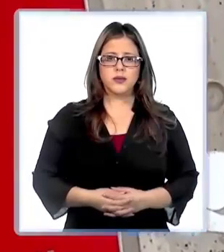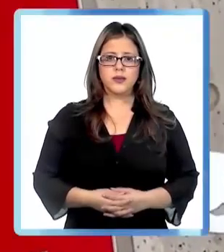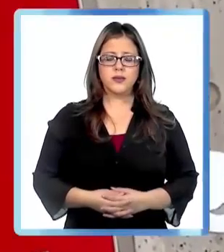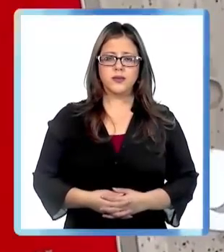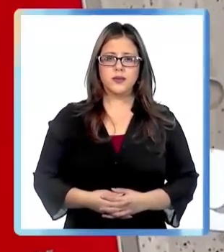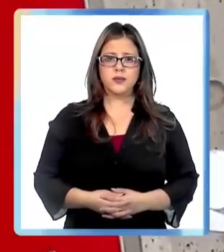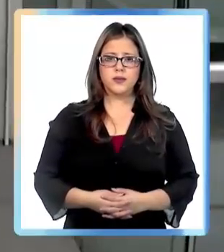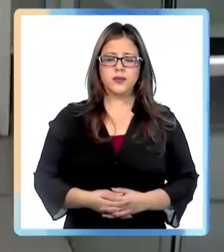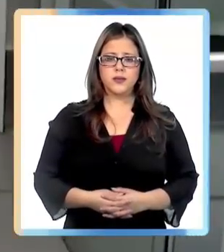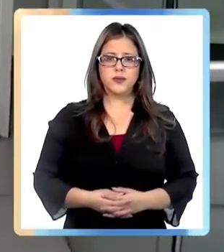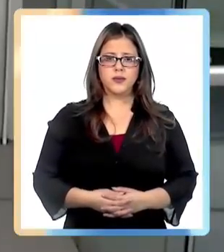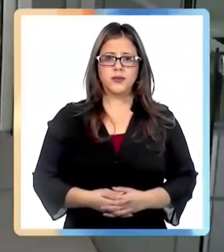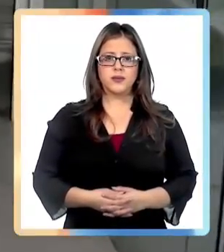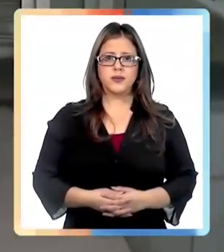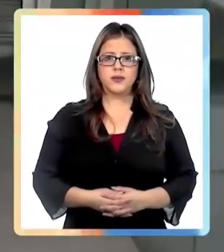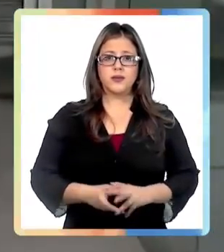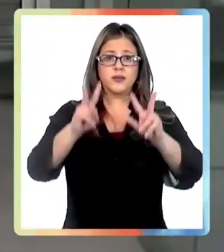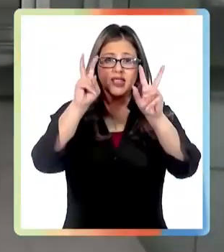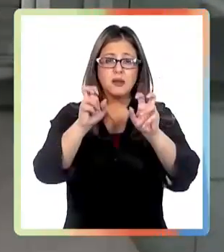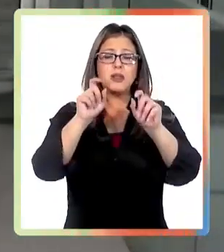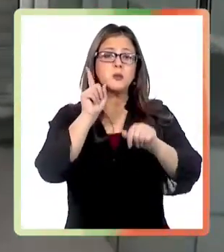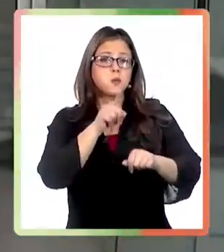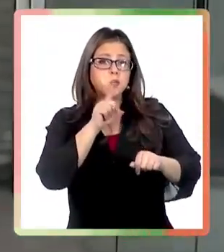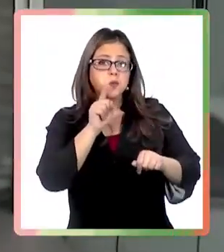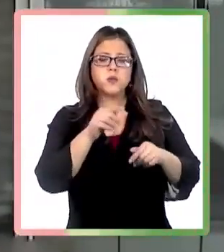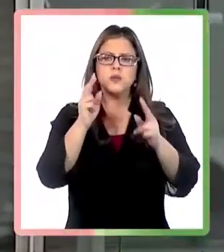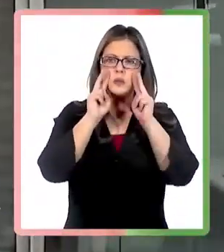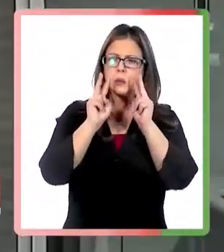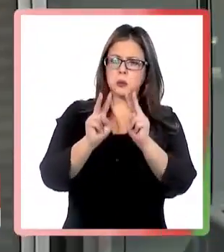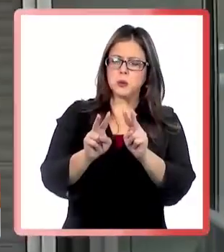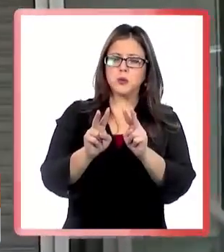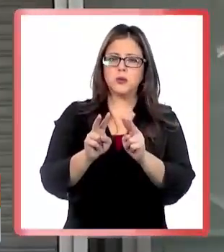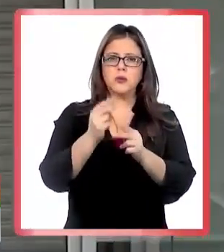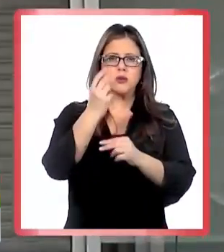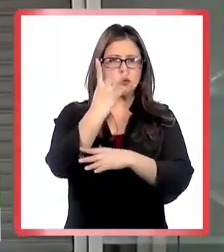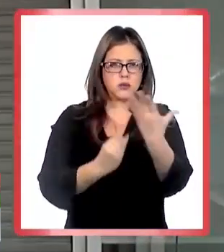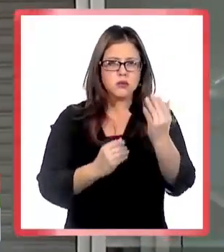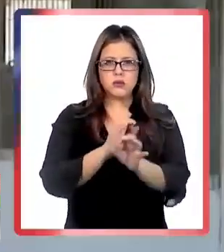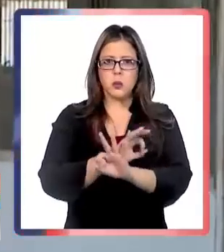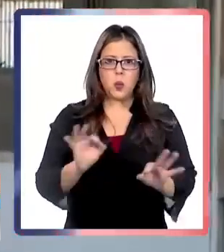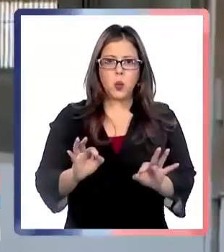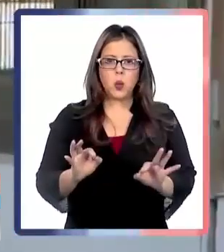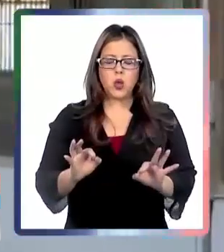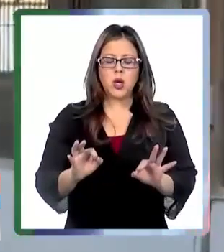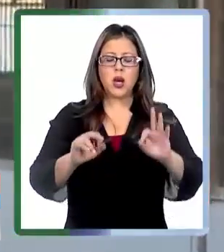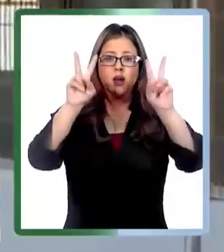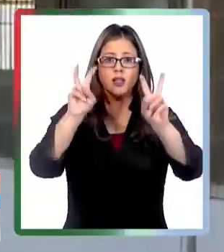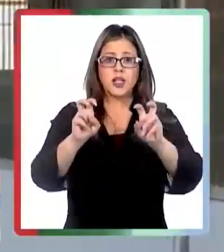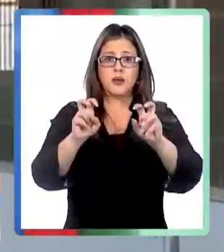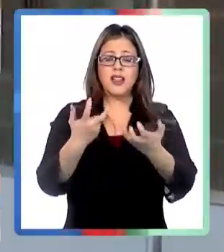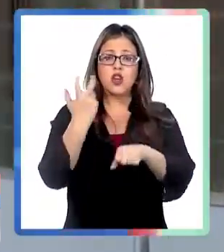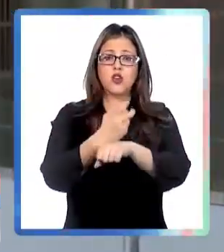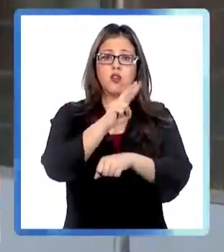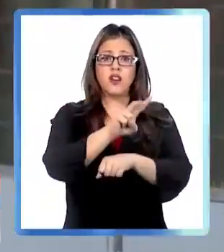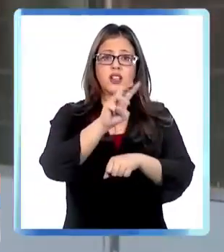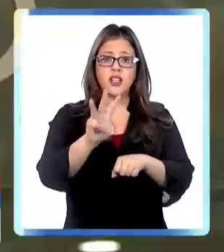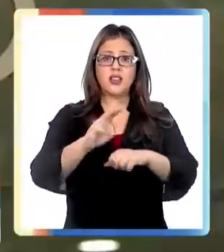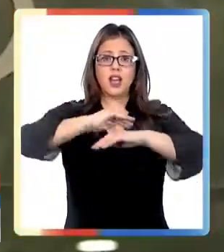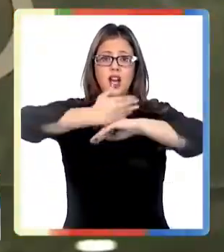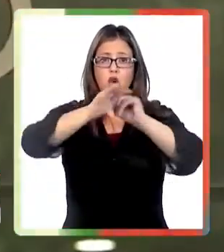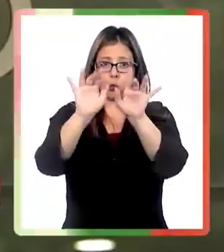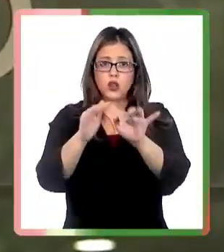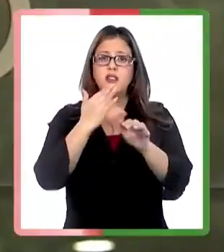Más que el cuento del tío, parece un cuento de nunca acabar. Porque el robo de 23 computadores y la caja fuerte del Ministerio de